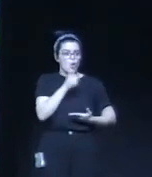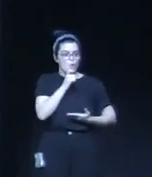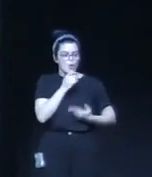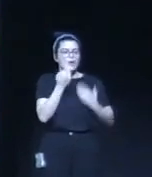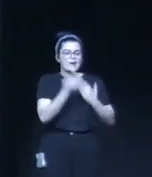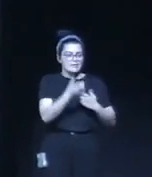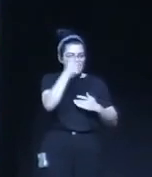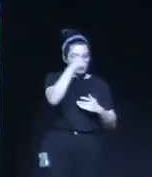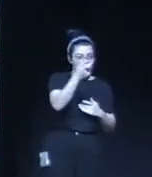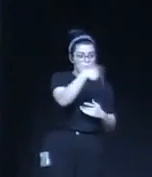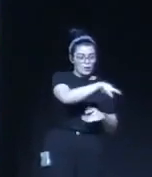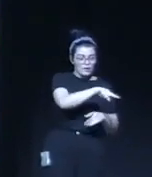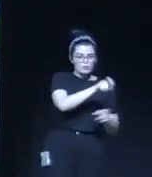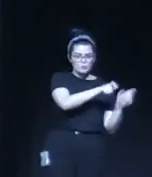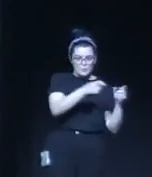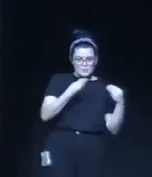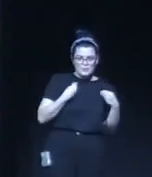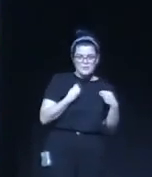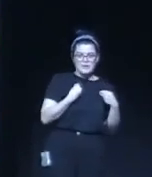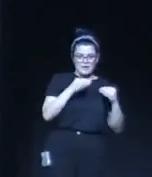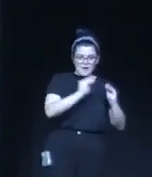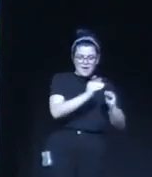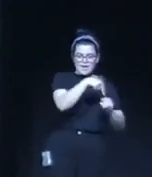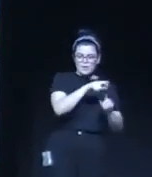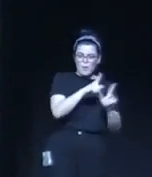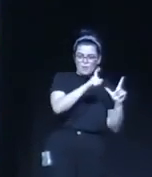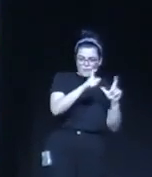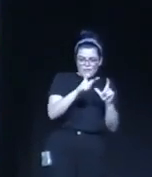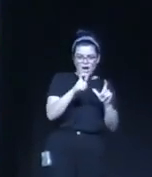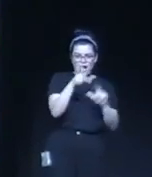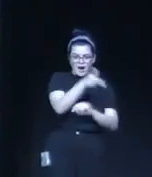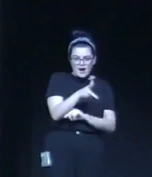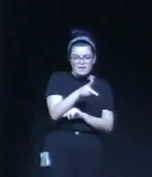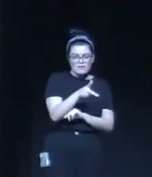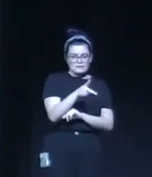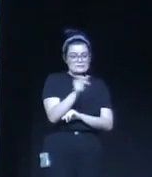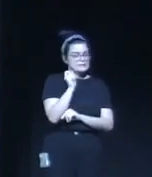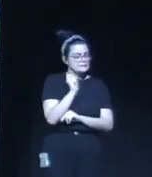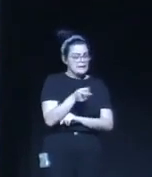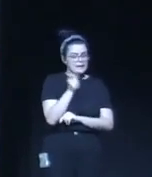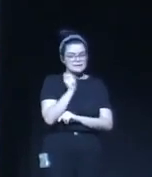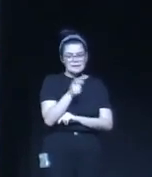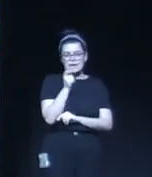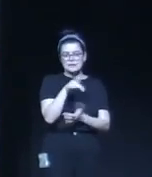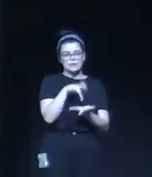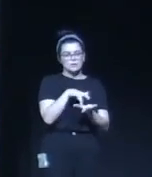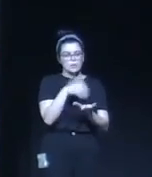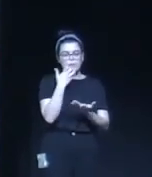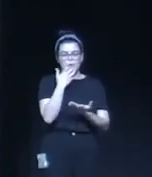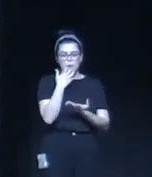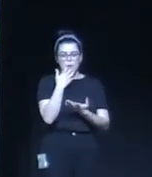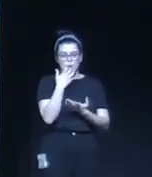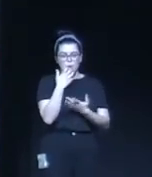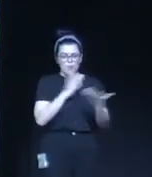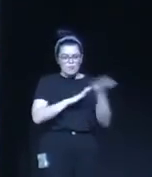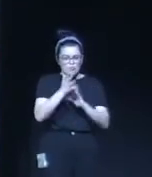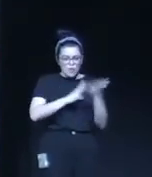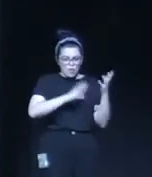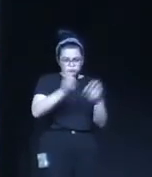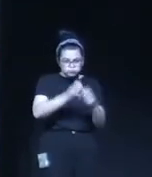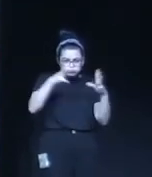estas cosas graba y saca fotos. Son muy habituales, o sea, los fogonazos esos así que se